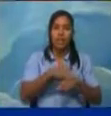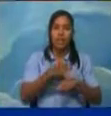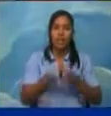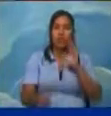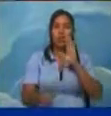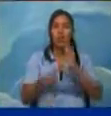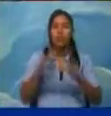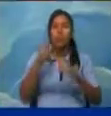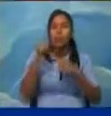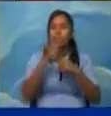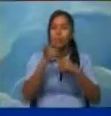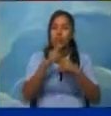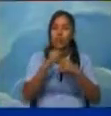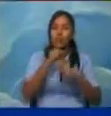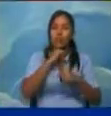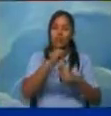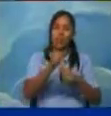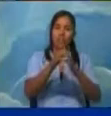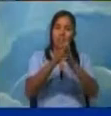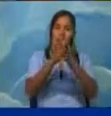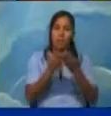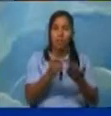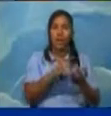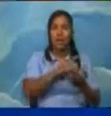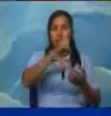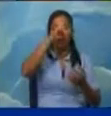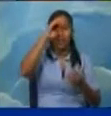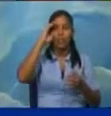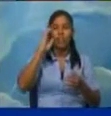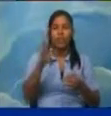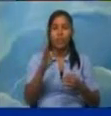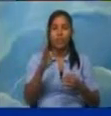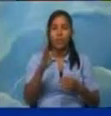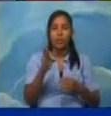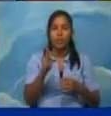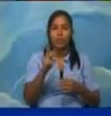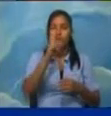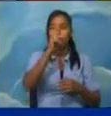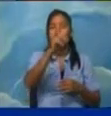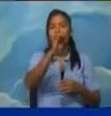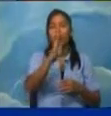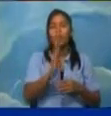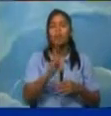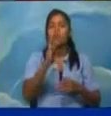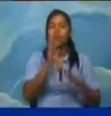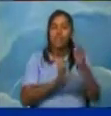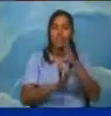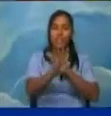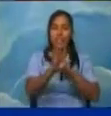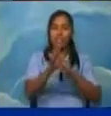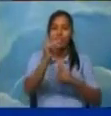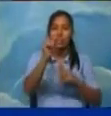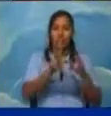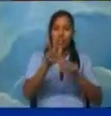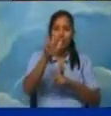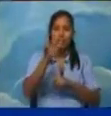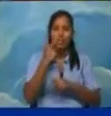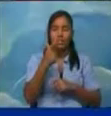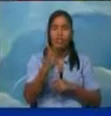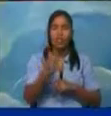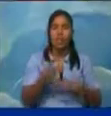más barato es la palabra de Dios. Proverbios 15, 13, digan conmigo,